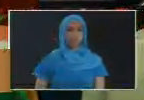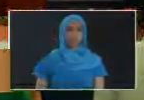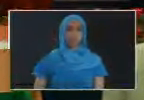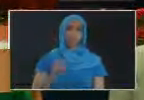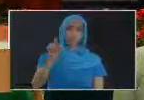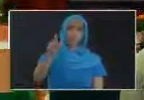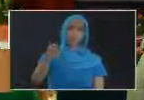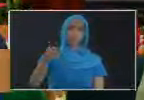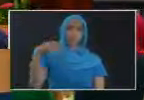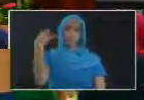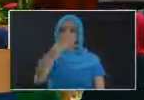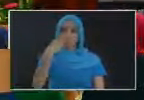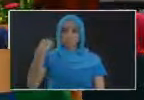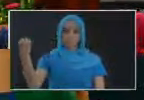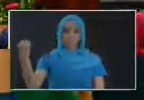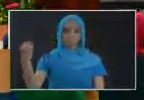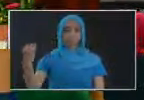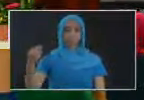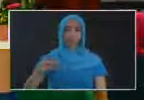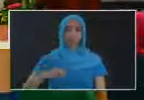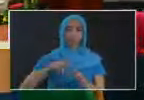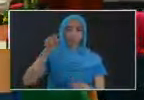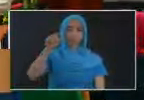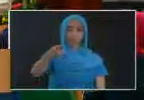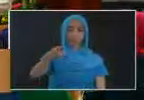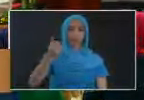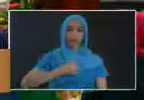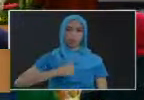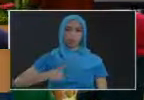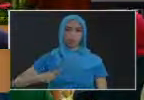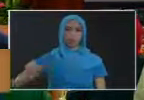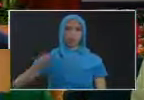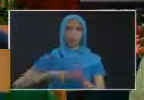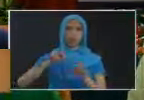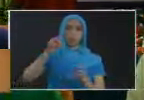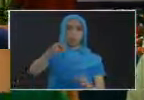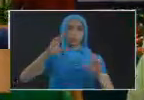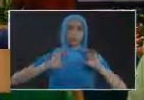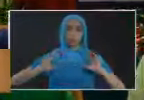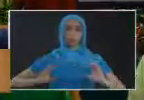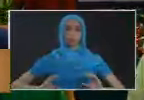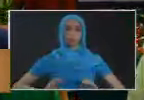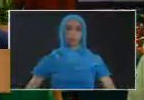En tu espíritu, en tu alma y en tu cuerpo.